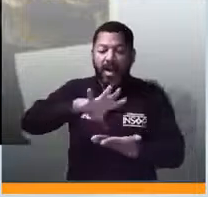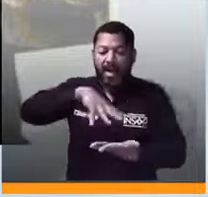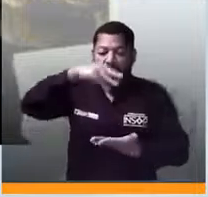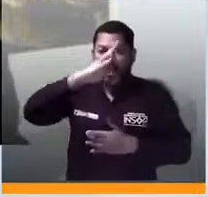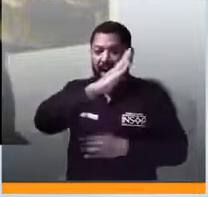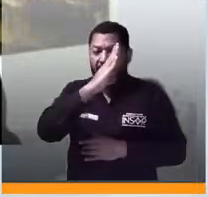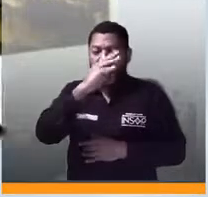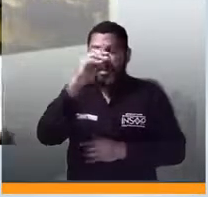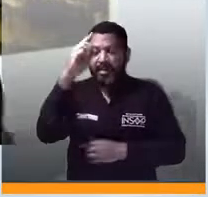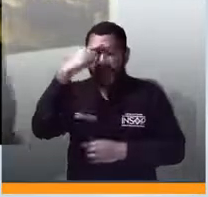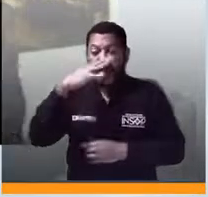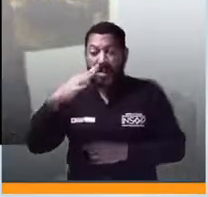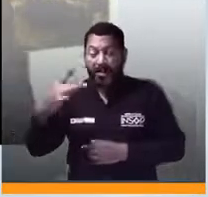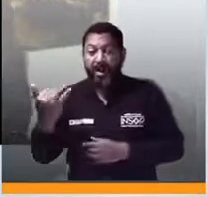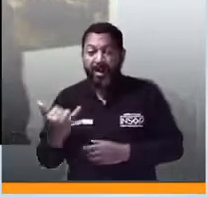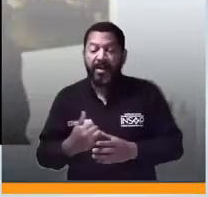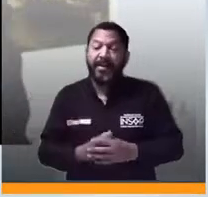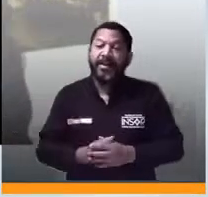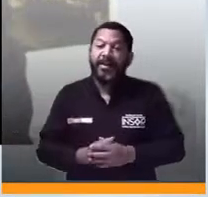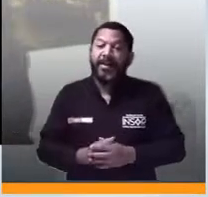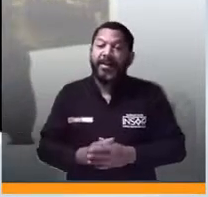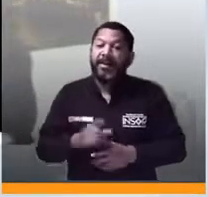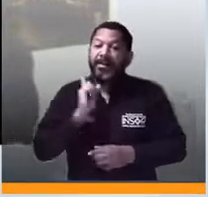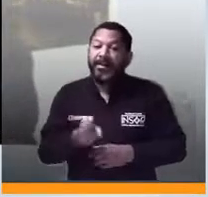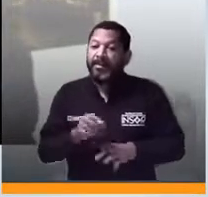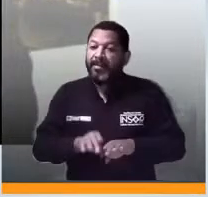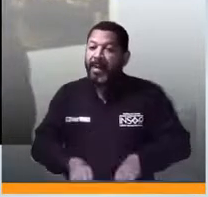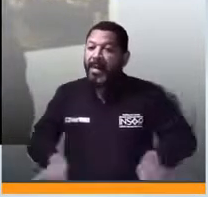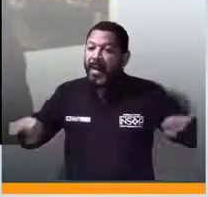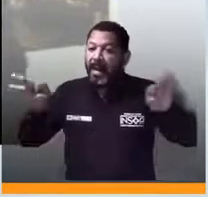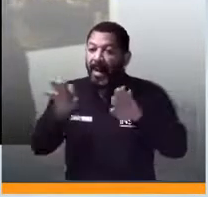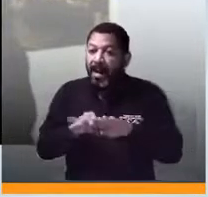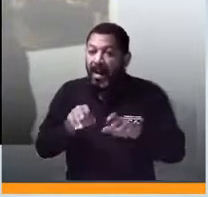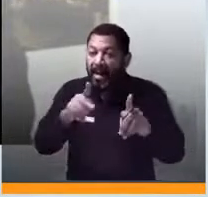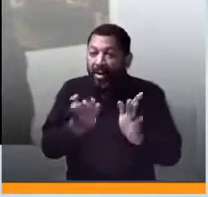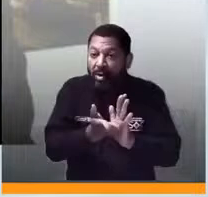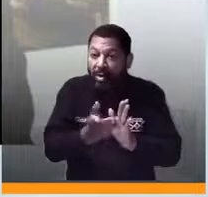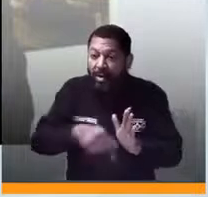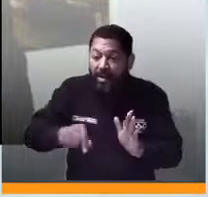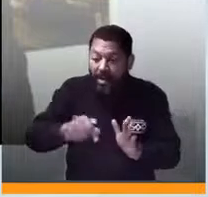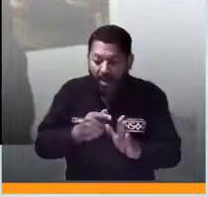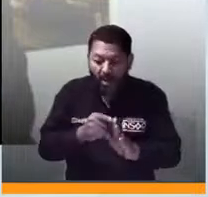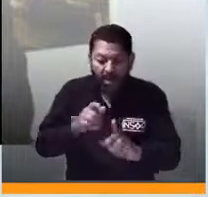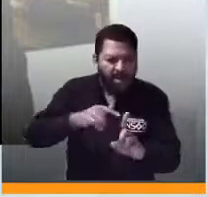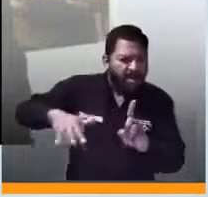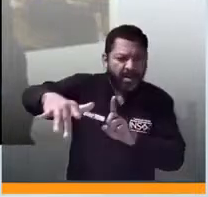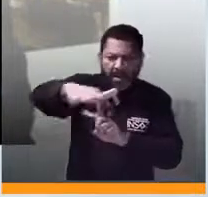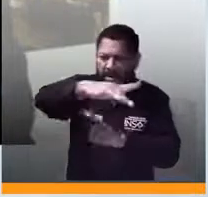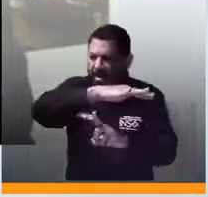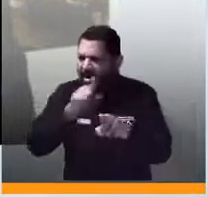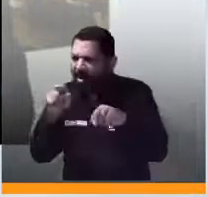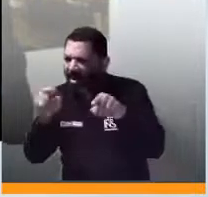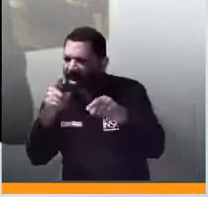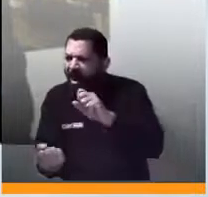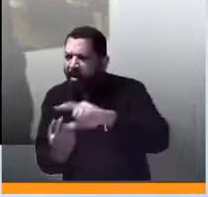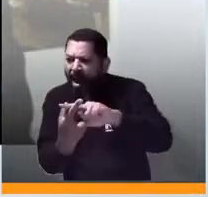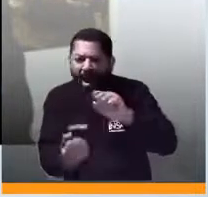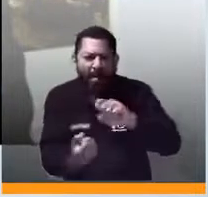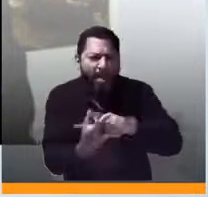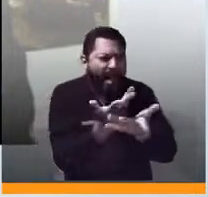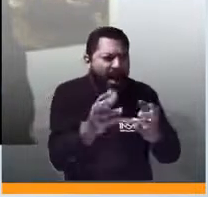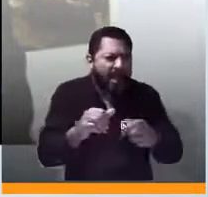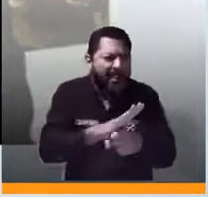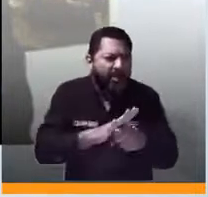lo importante que tiene que el estudiante aprenda a resolver los problemas de su entorno, los problemas productivos, los problemas sociales, los